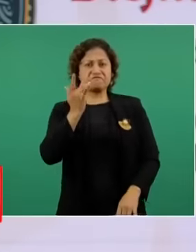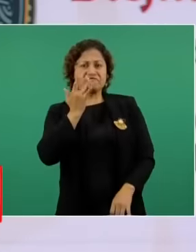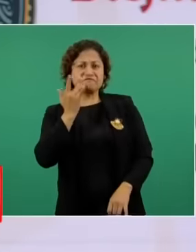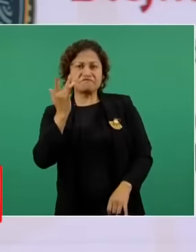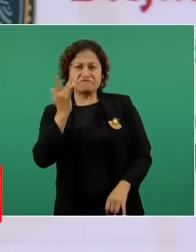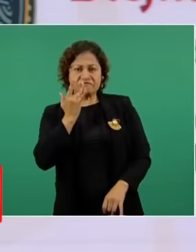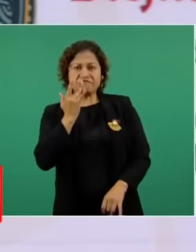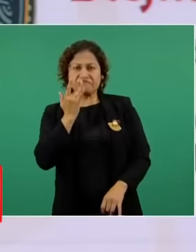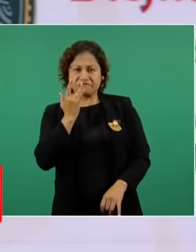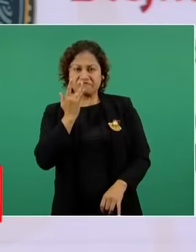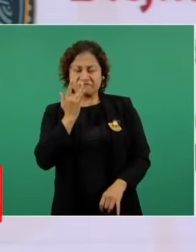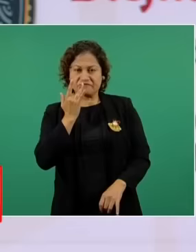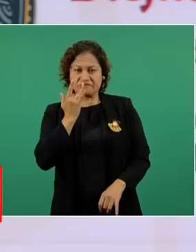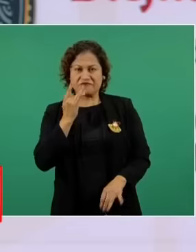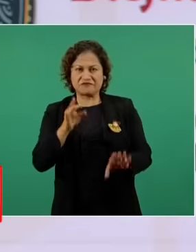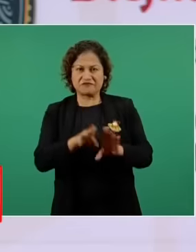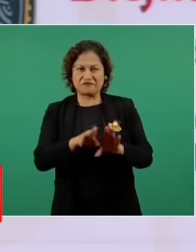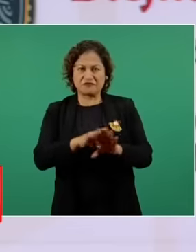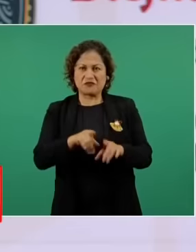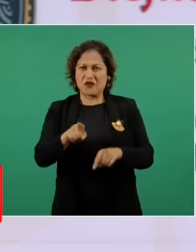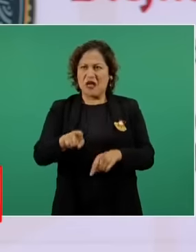tirano de tu tierra,